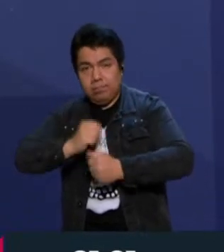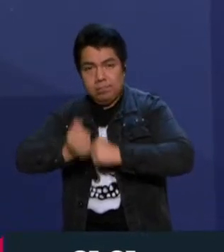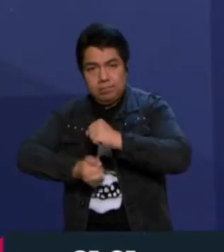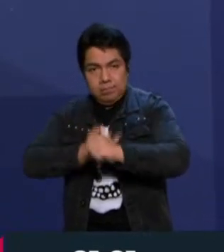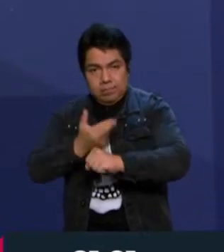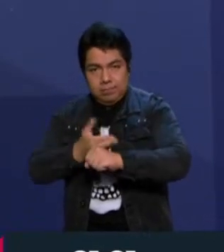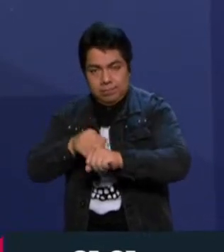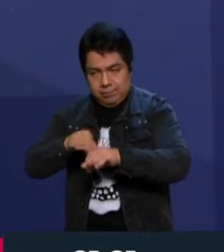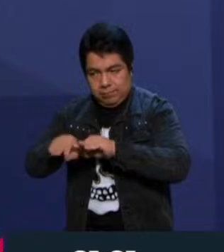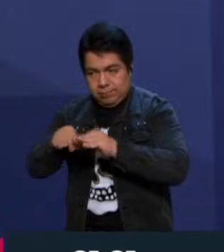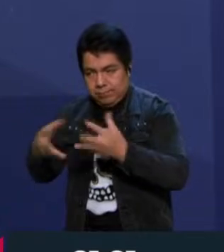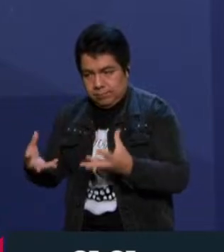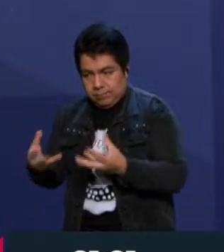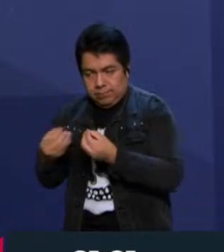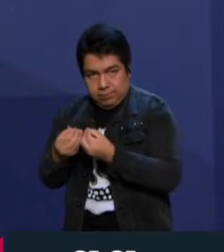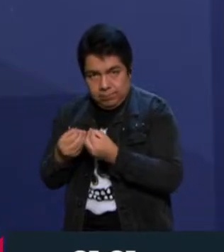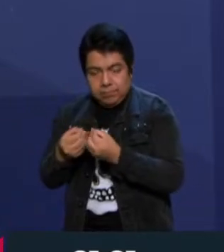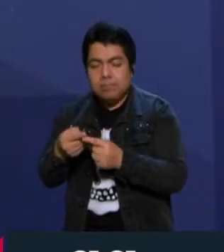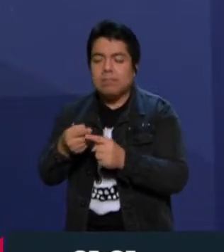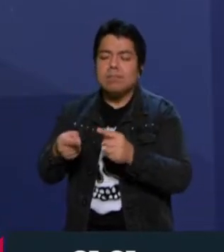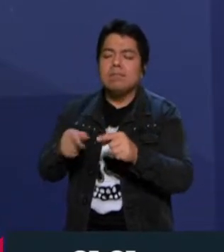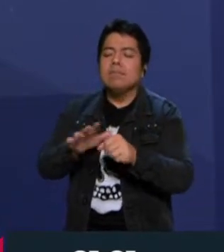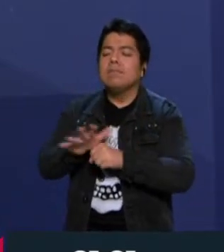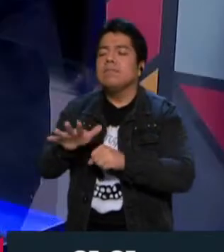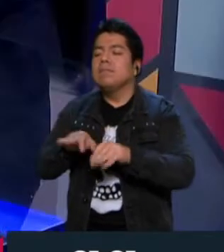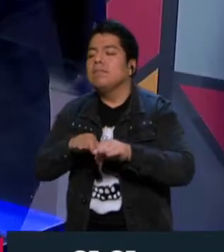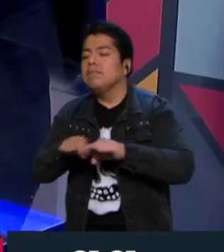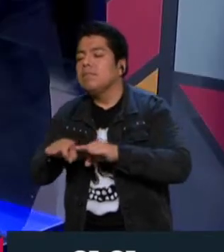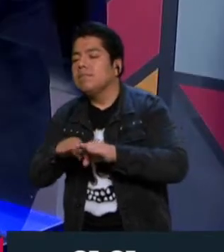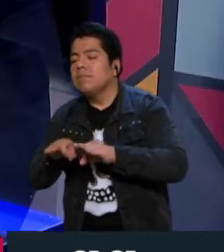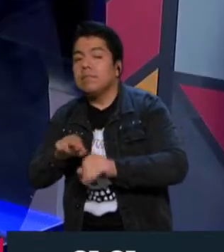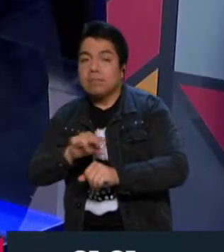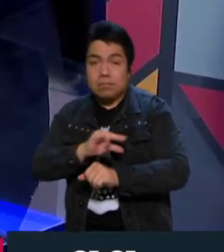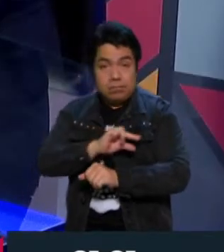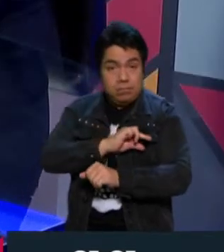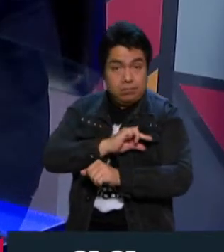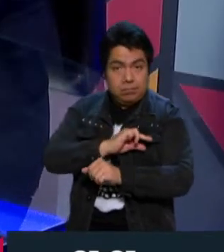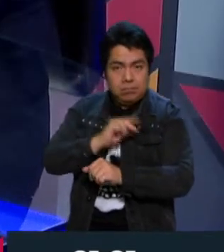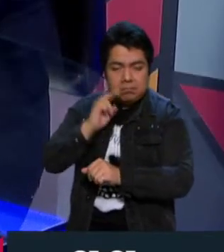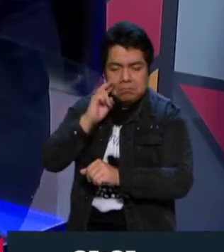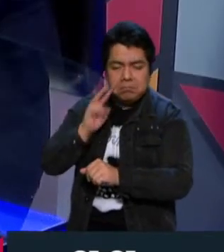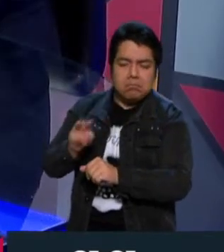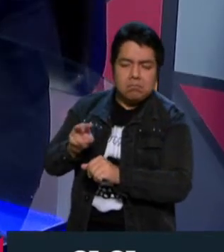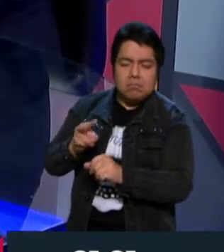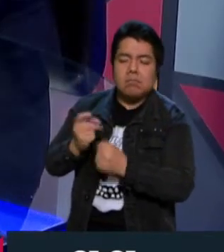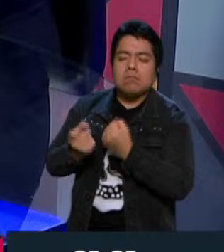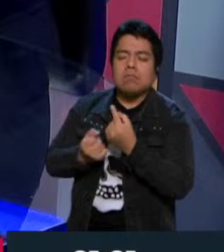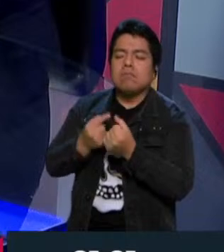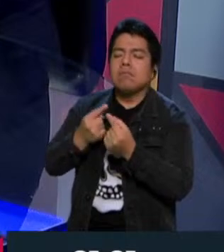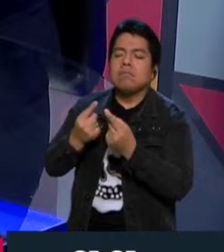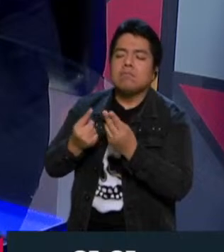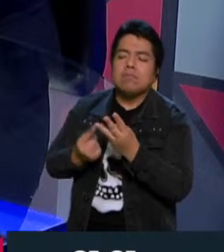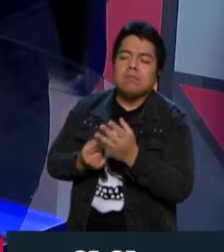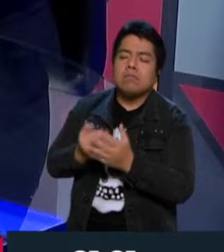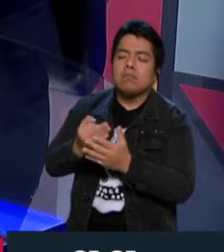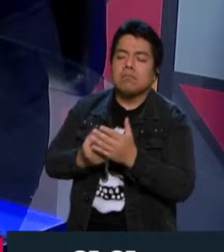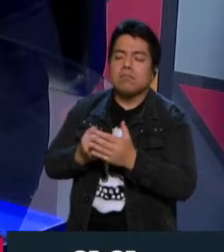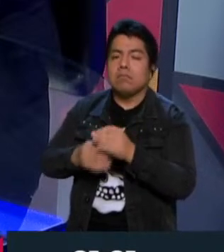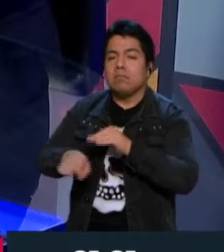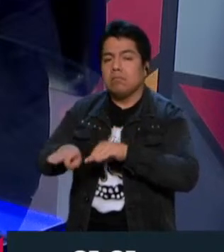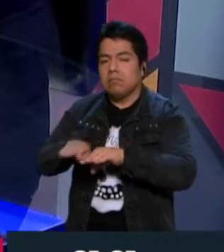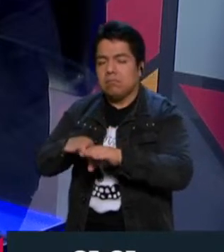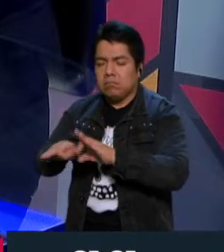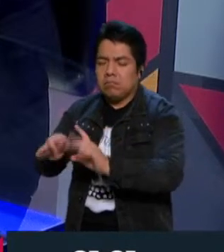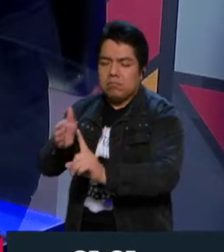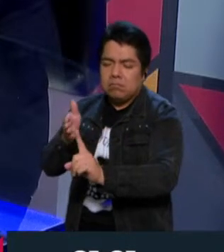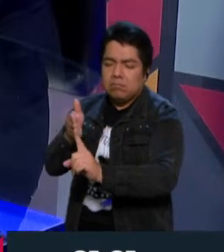Trabajo, ¿no? Para ver que todos aquellos y aquellas que trabajan en la iniciativa privada, ¿no? Pues ver qué cosas... Son trabajos de pronto muy